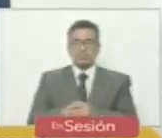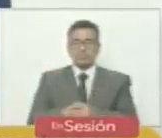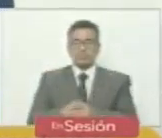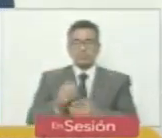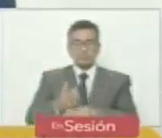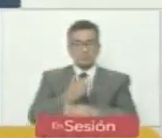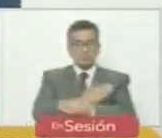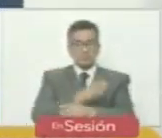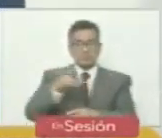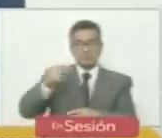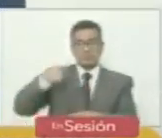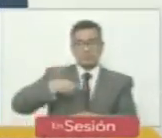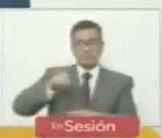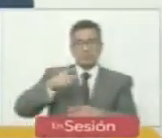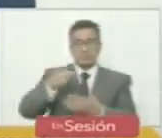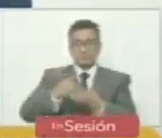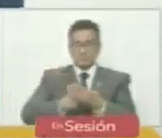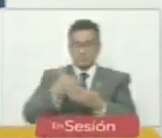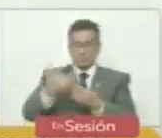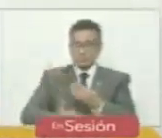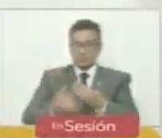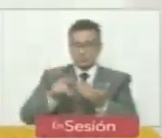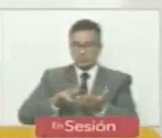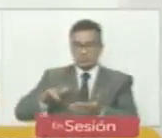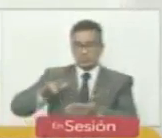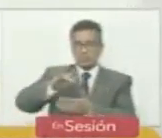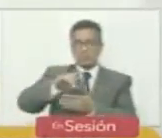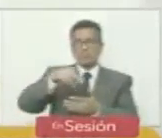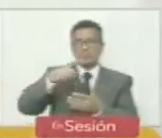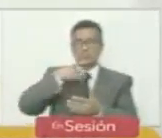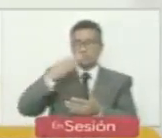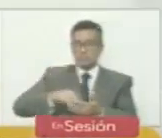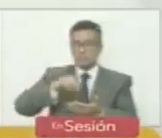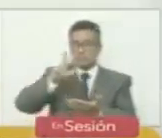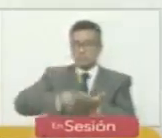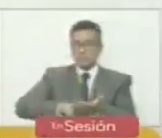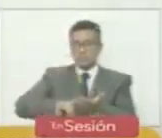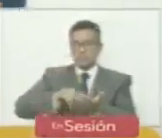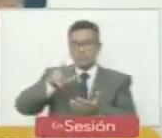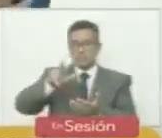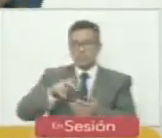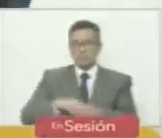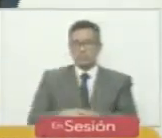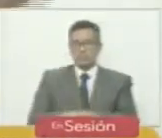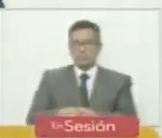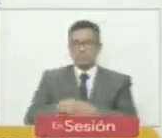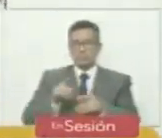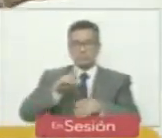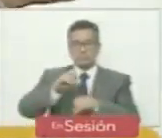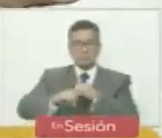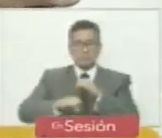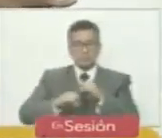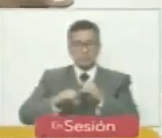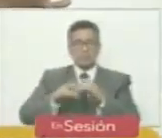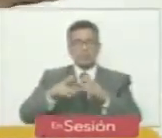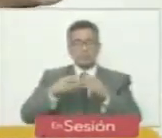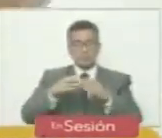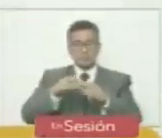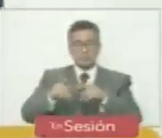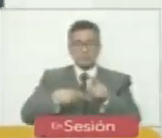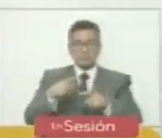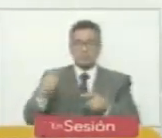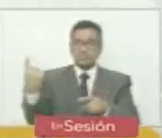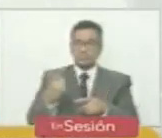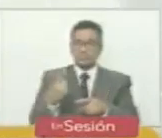antes no tiene un plan de vuelo debidamente aprobado por el aeropuerto de